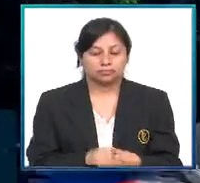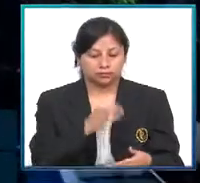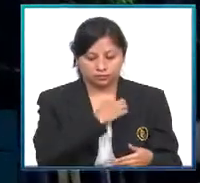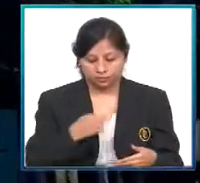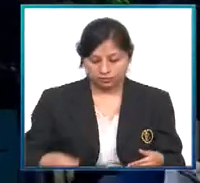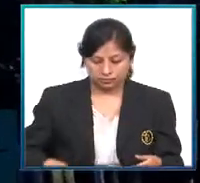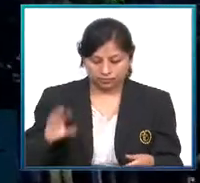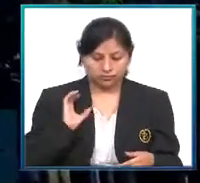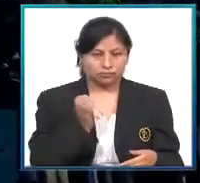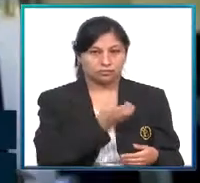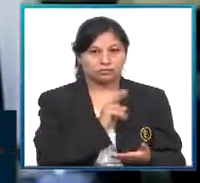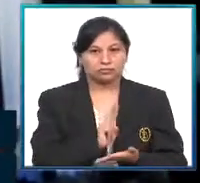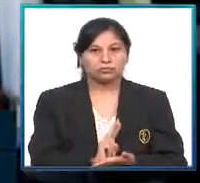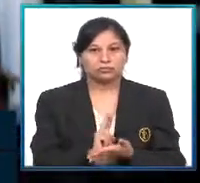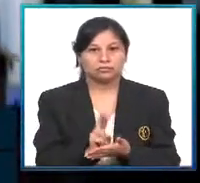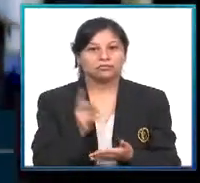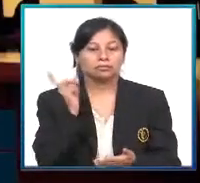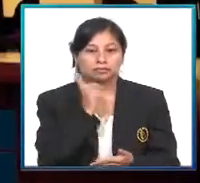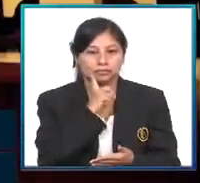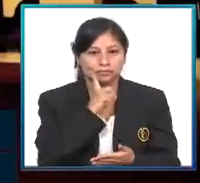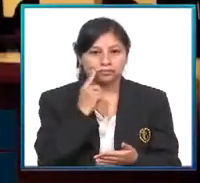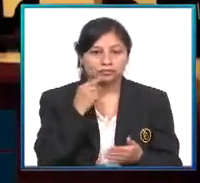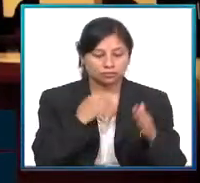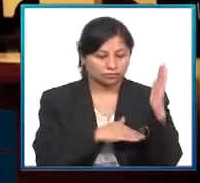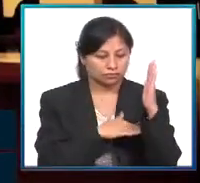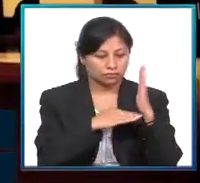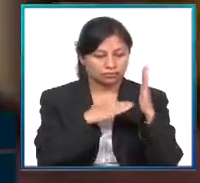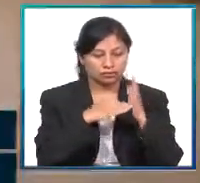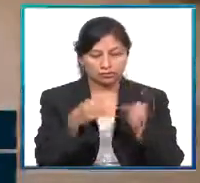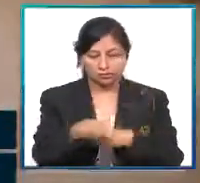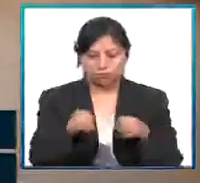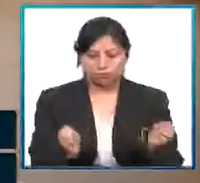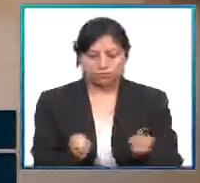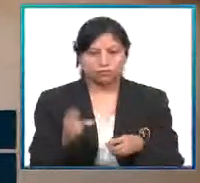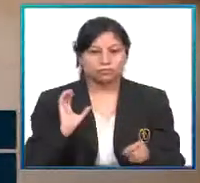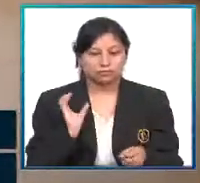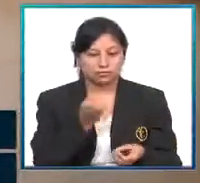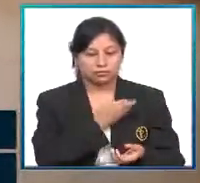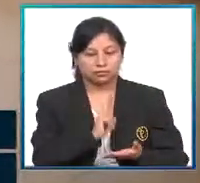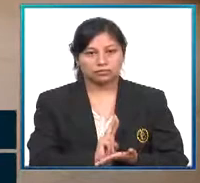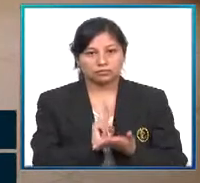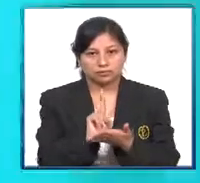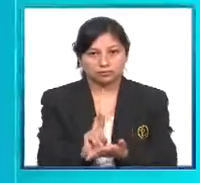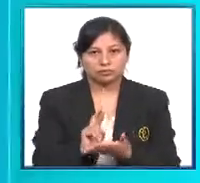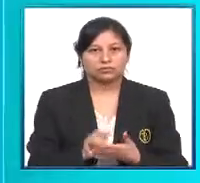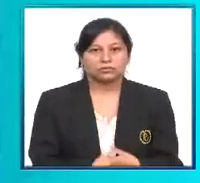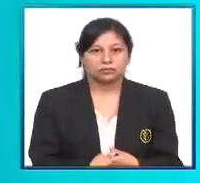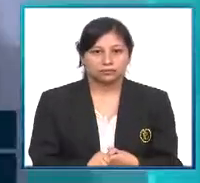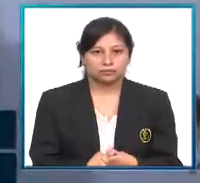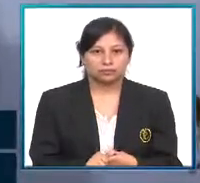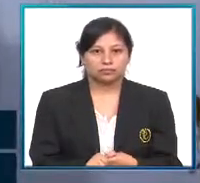Presidente del Congreso presenta a jefes de bloque construcción de oficinas para el Congreso de la República.